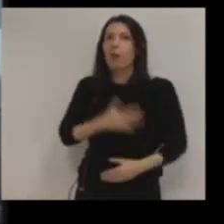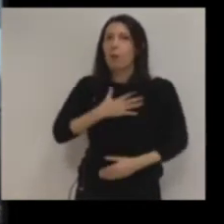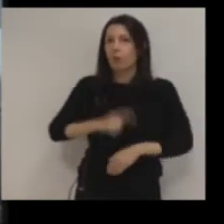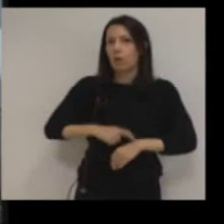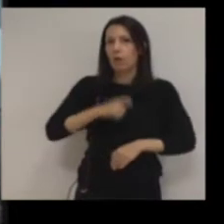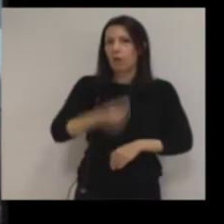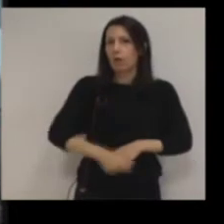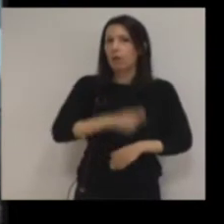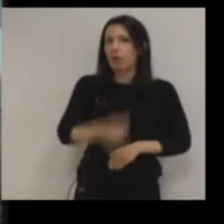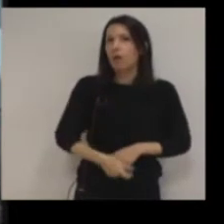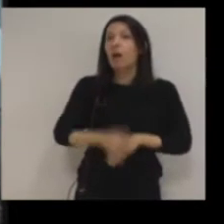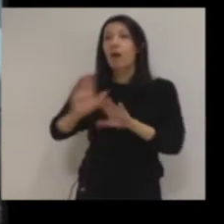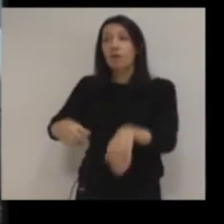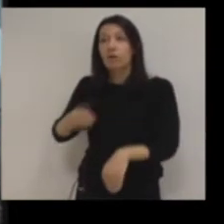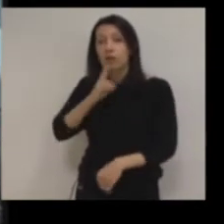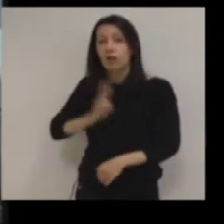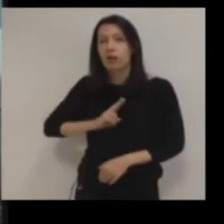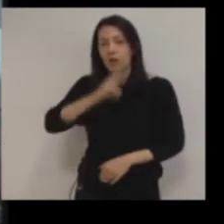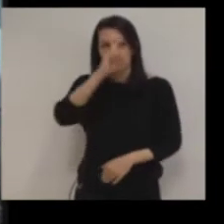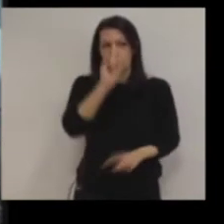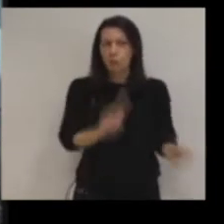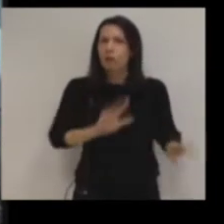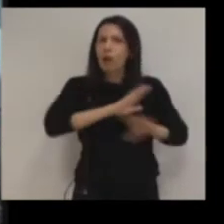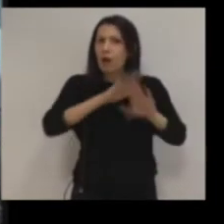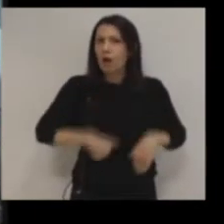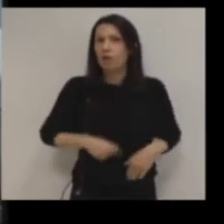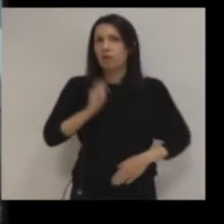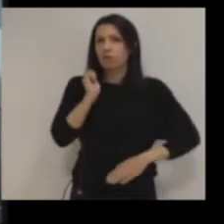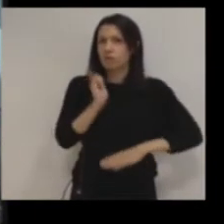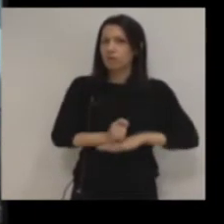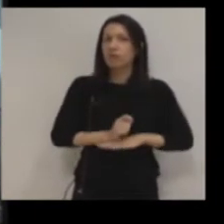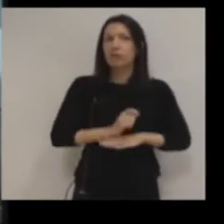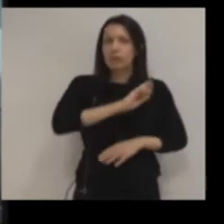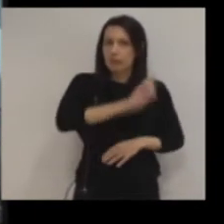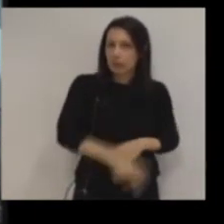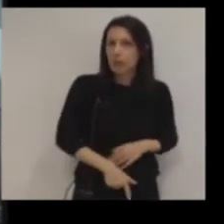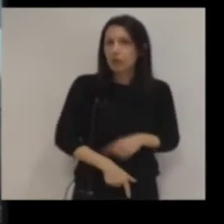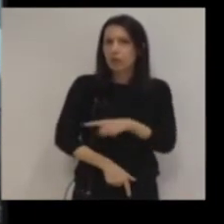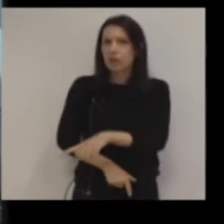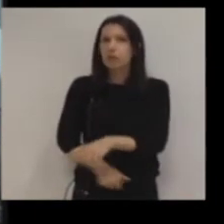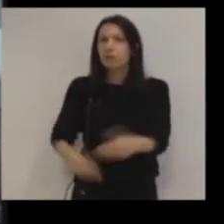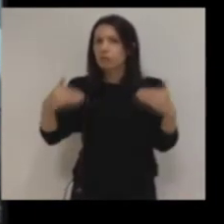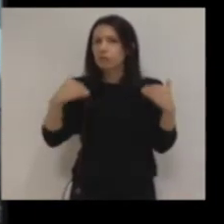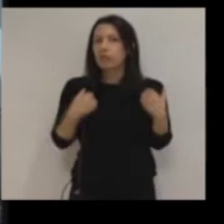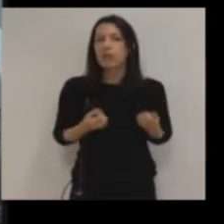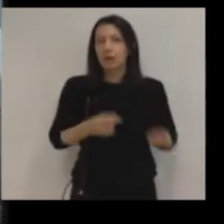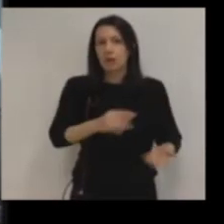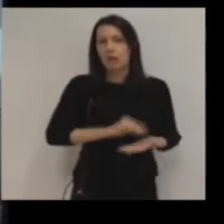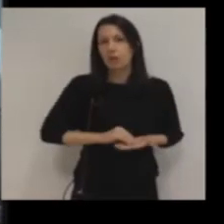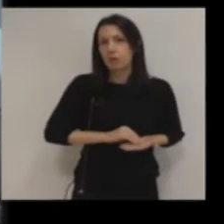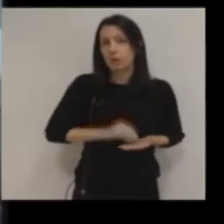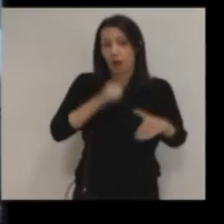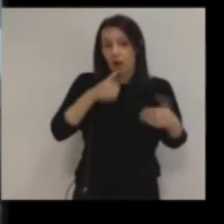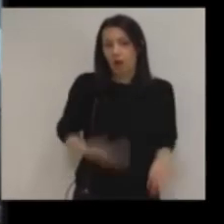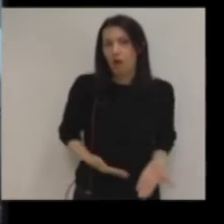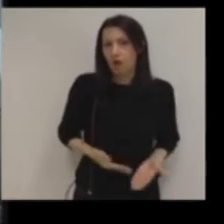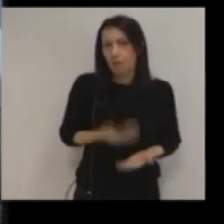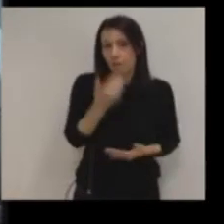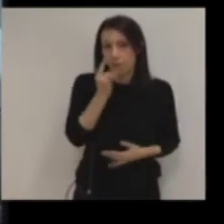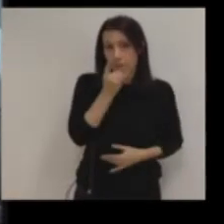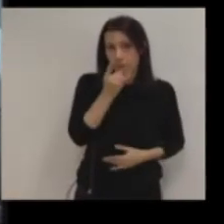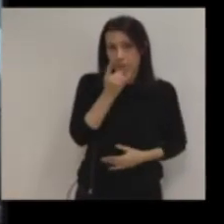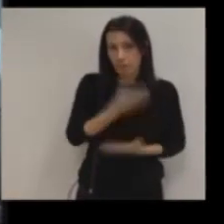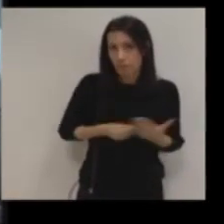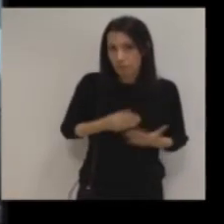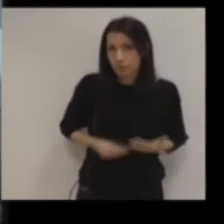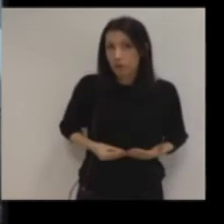decir no te preocupes que al final los tribunales te darán la razón y que los tribunales corregirán una situación que es incorrecta, pero para